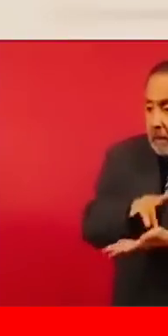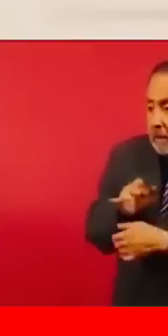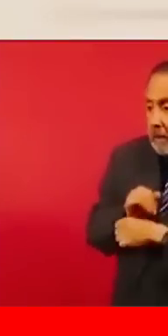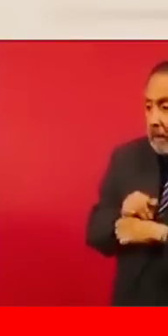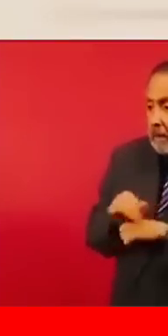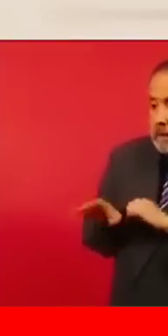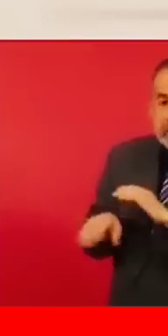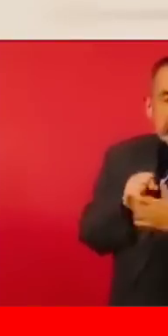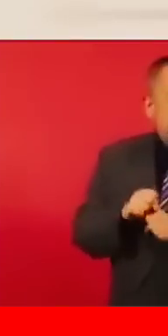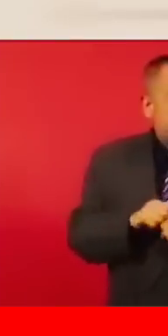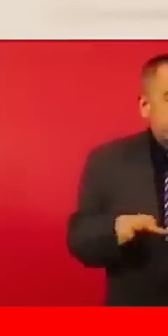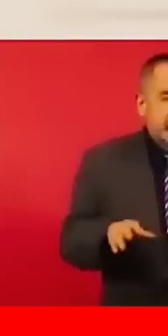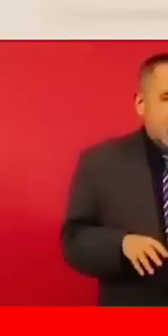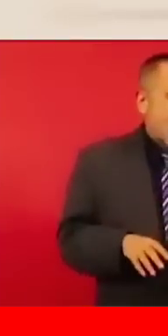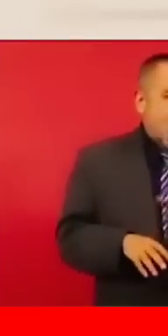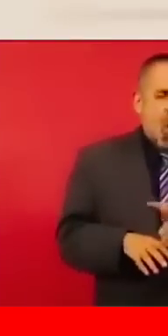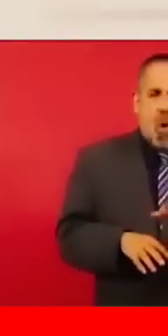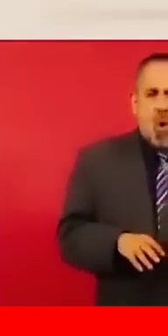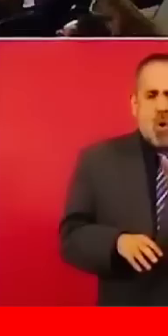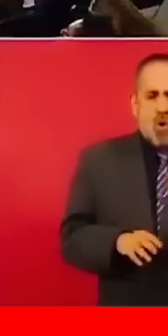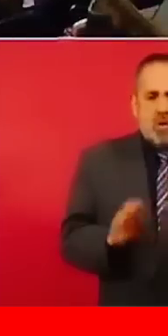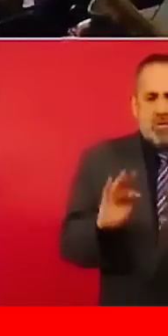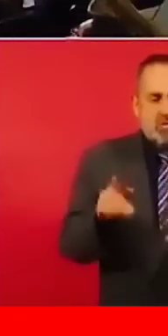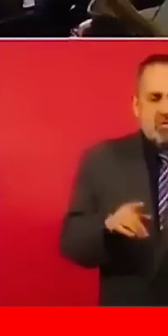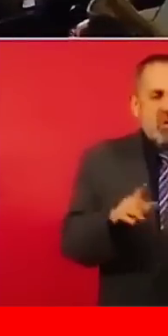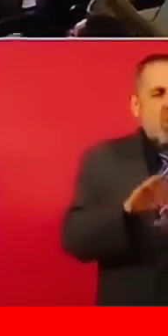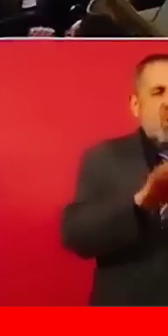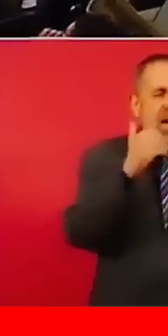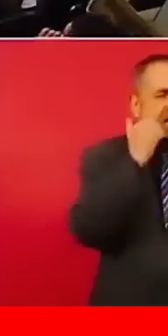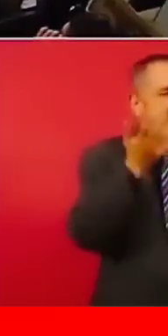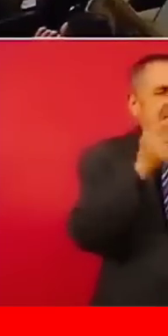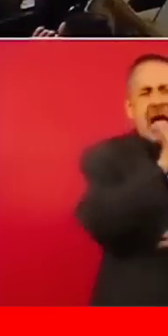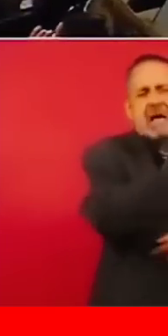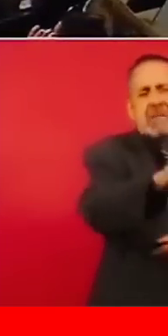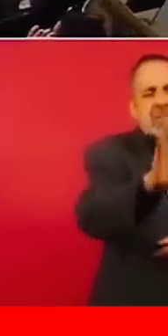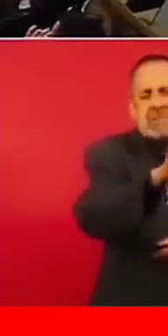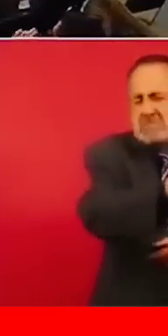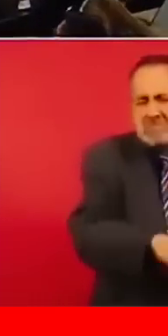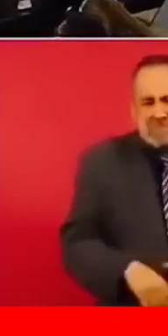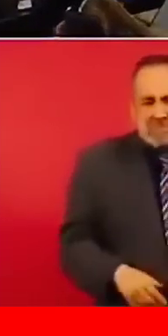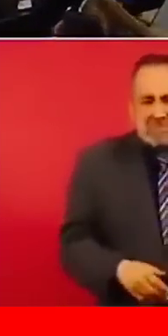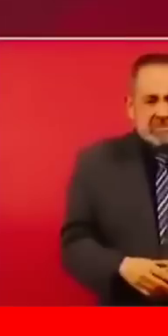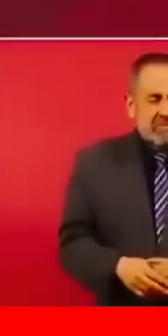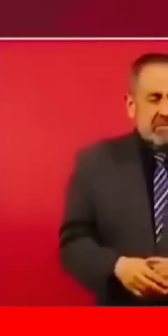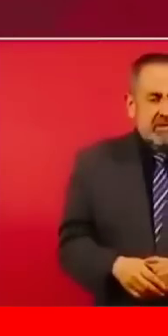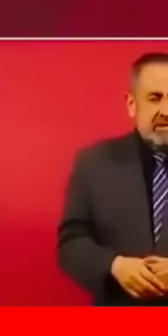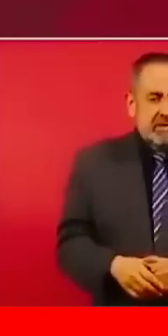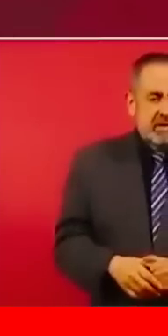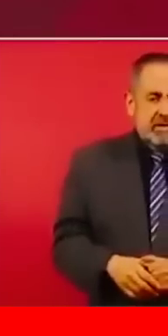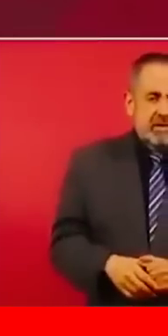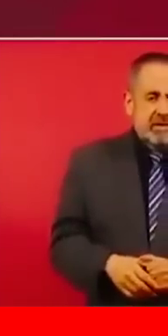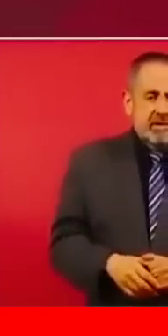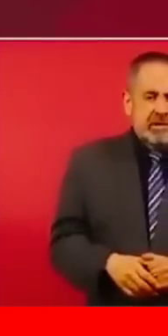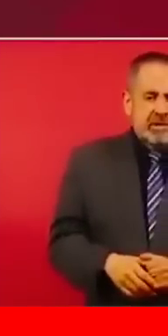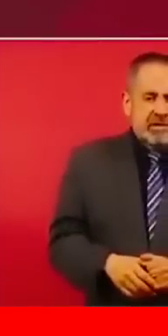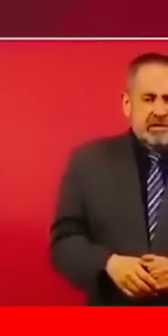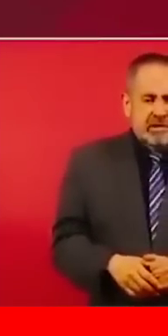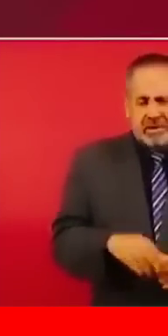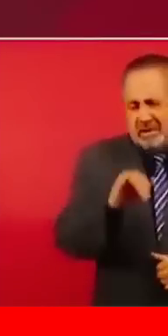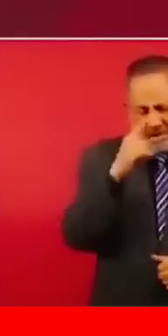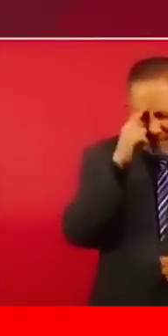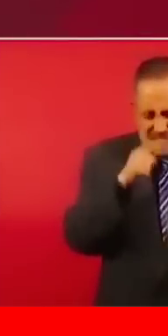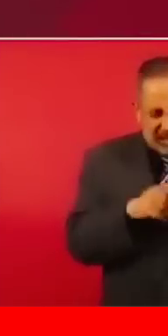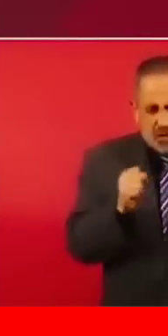son los que supuestamente están diciendo la verdad de qué Paz nos habla de qué Premio Nobel habla del presidente sin